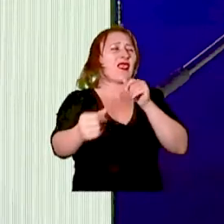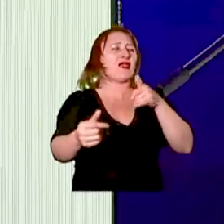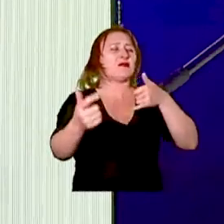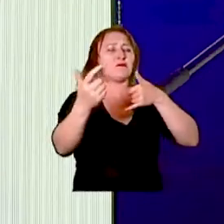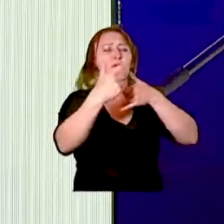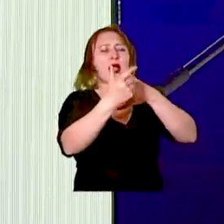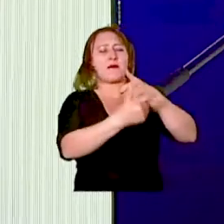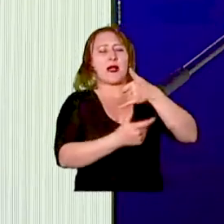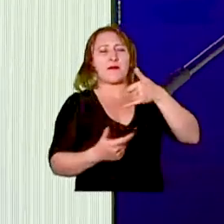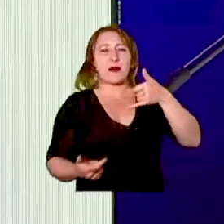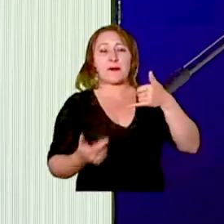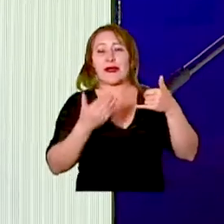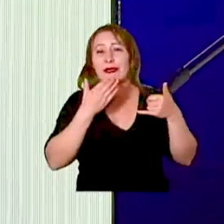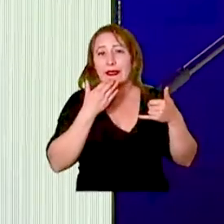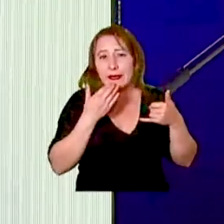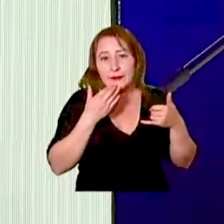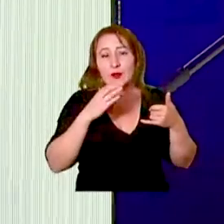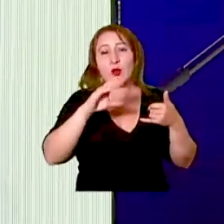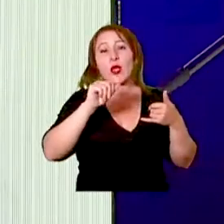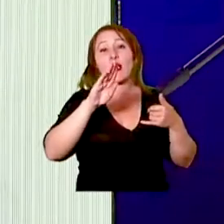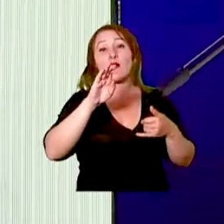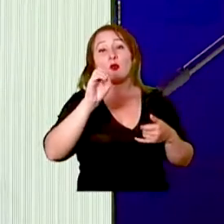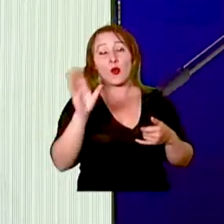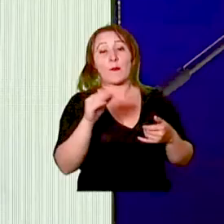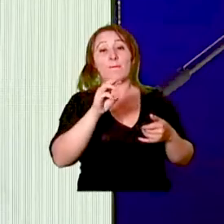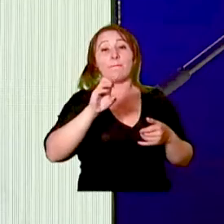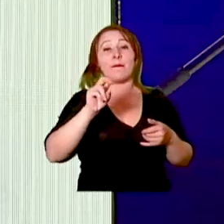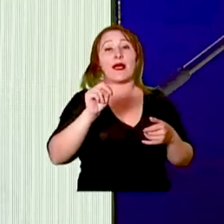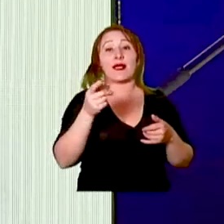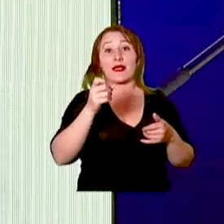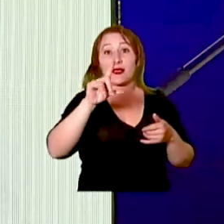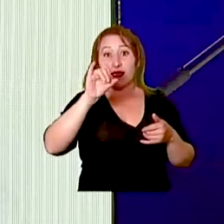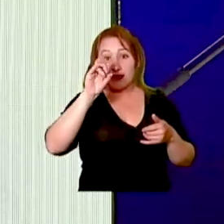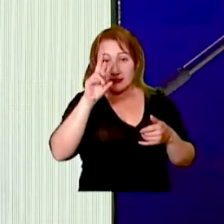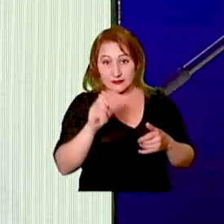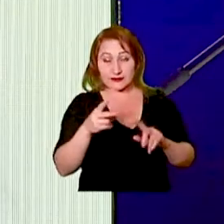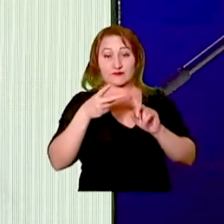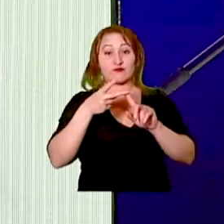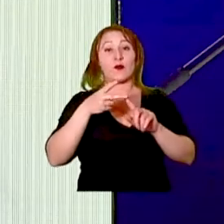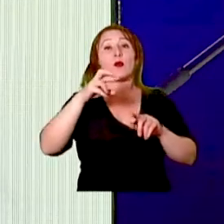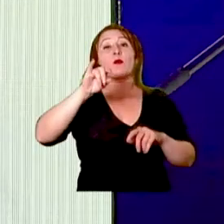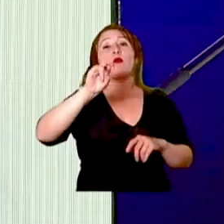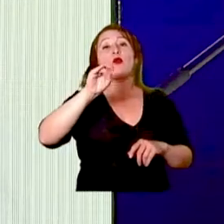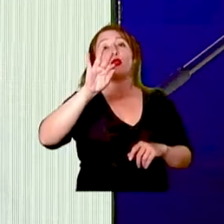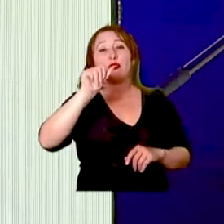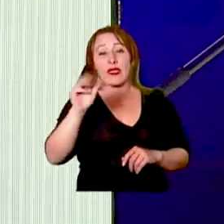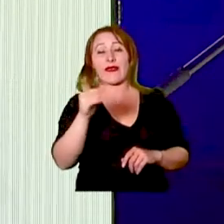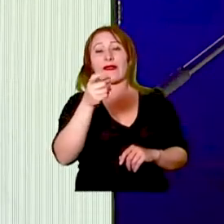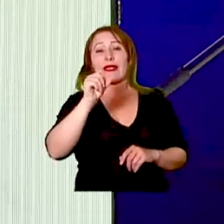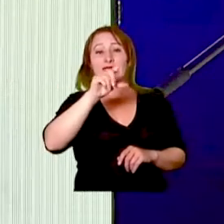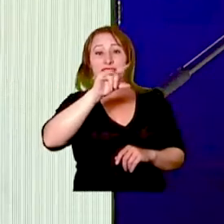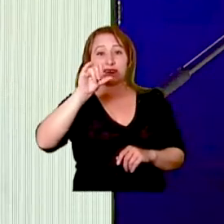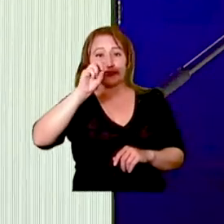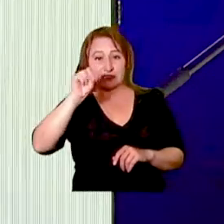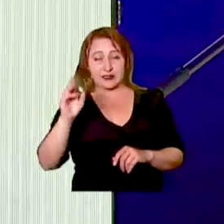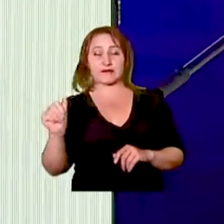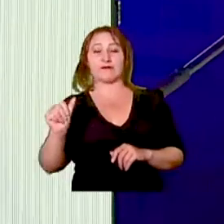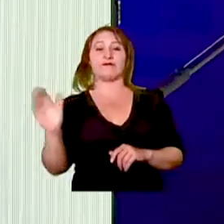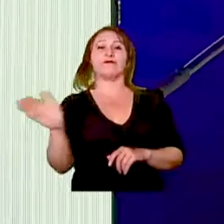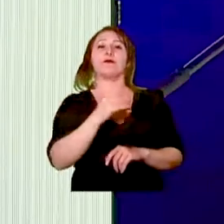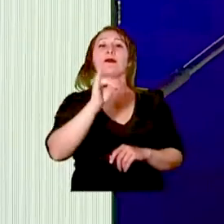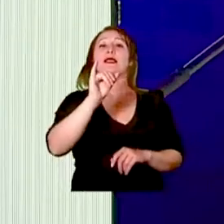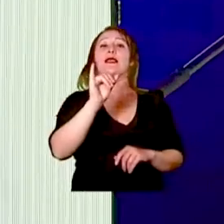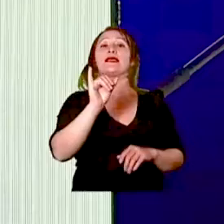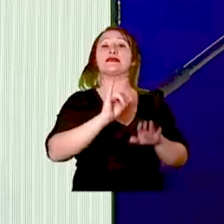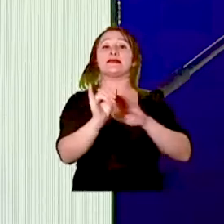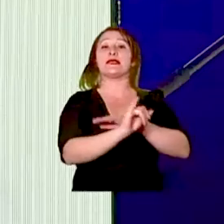país, por ejemplo, desde Cabo Manglares, Punta Gallinas, Islas de San José, la desembocadura de la